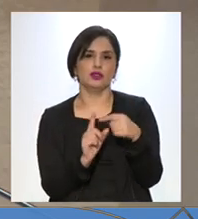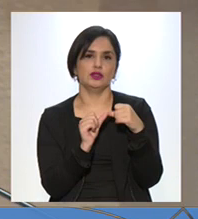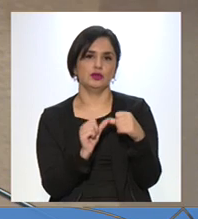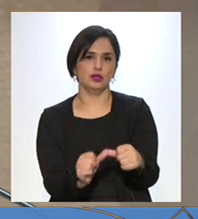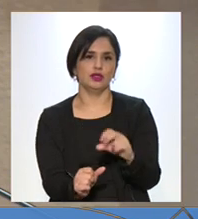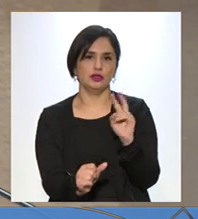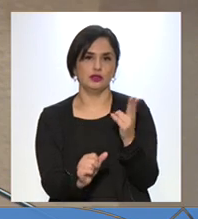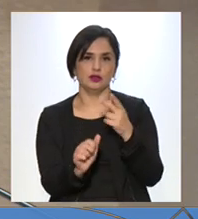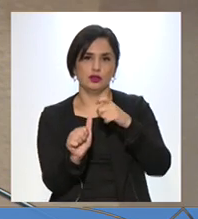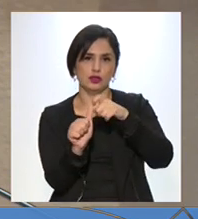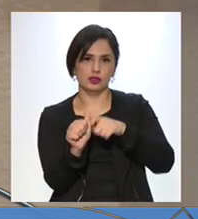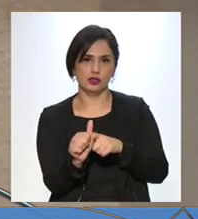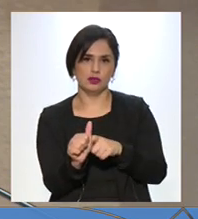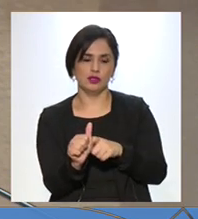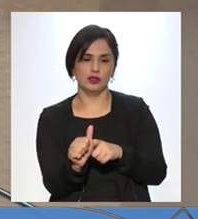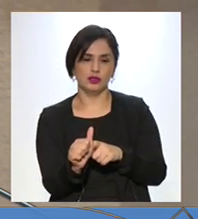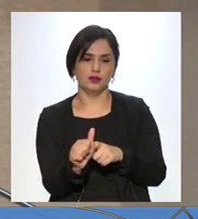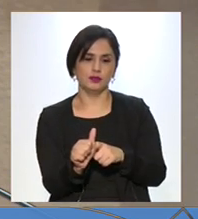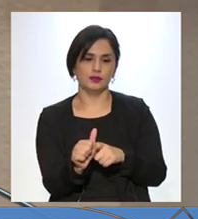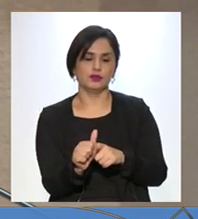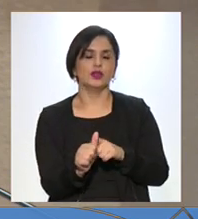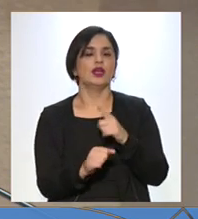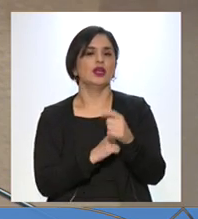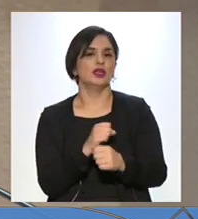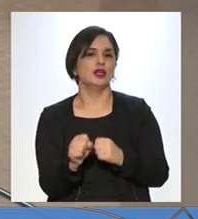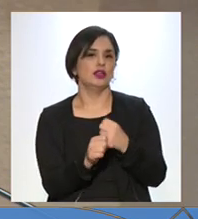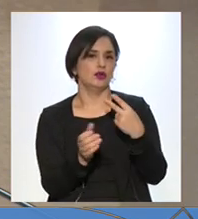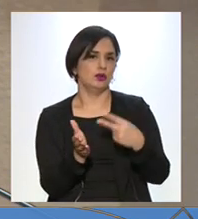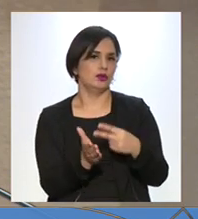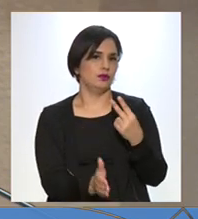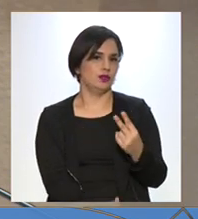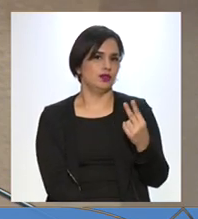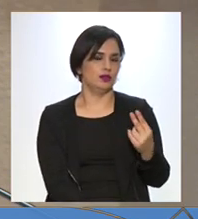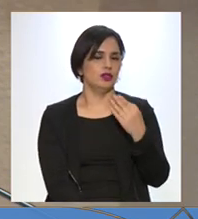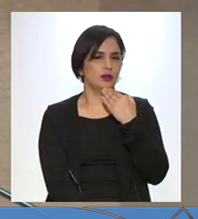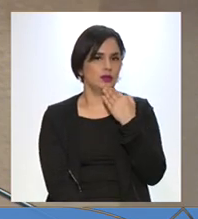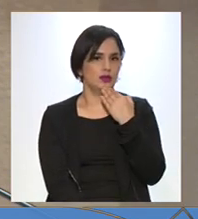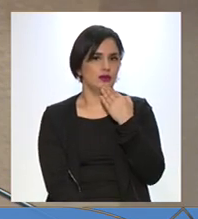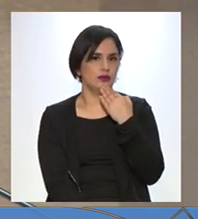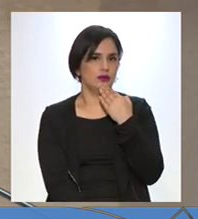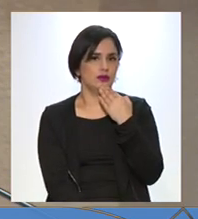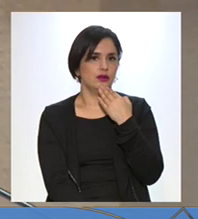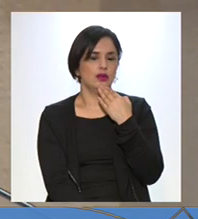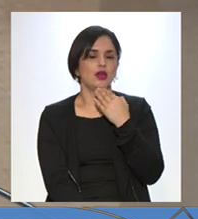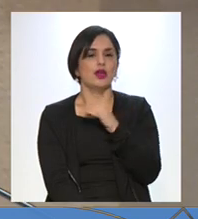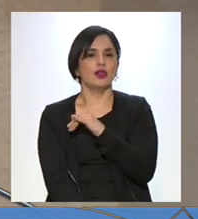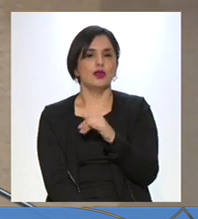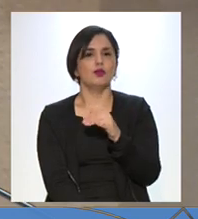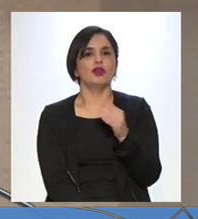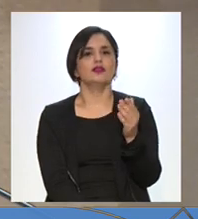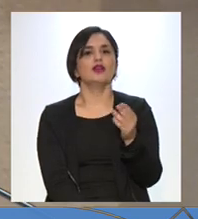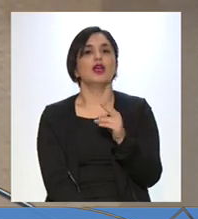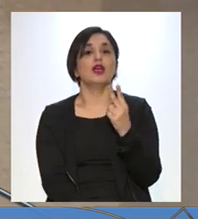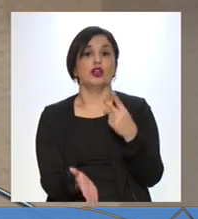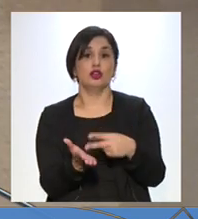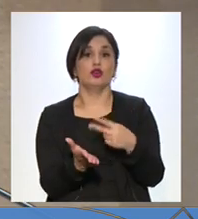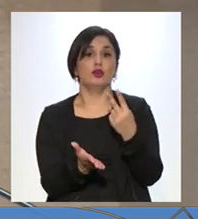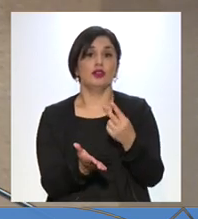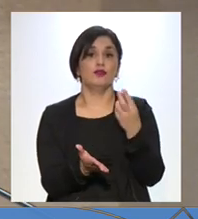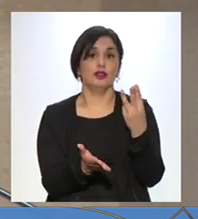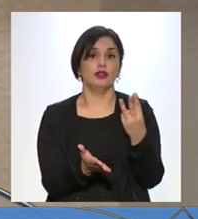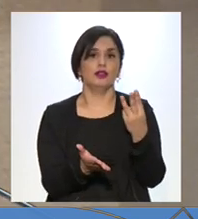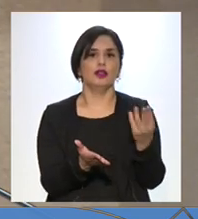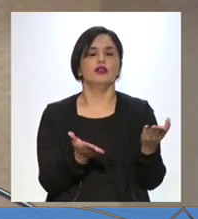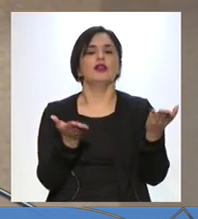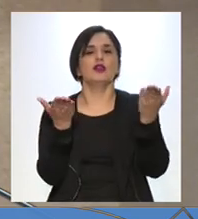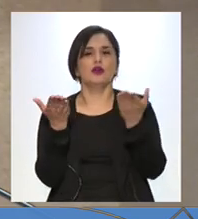segundo semestre del año y por buena parte del 2022. Hacia 2023 la brecha retornará al equilibrio. Entonces eso lo vemos en